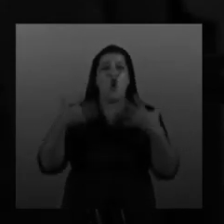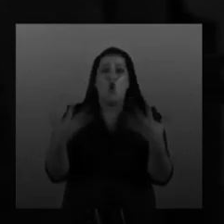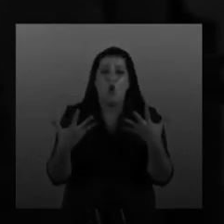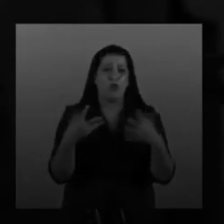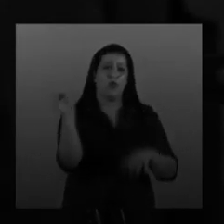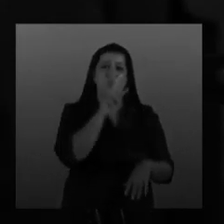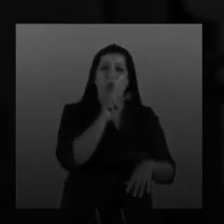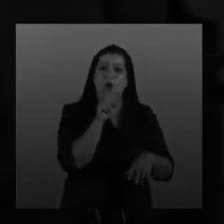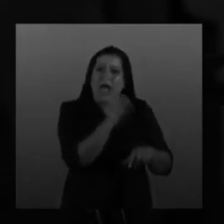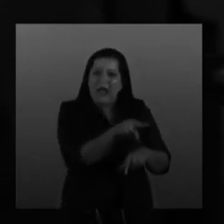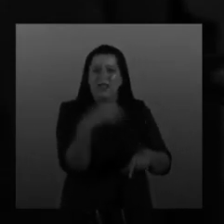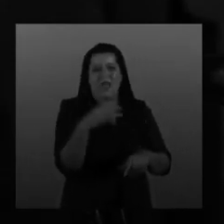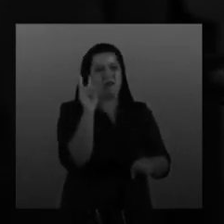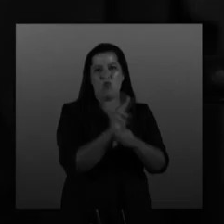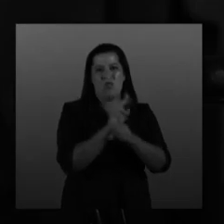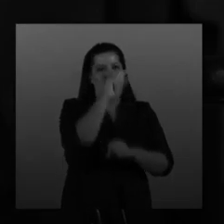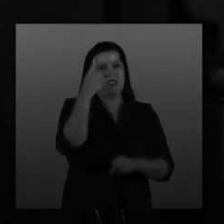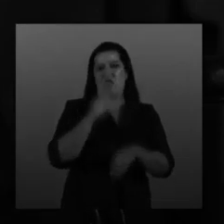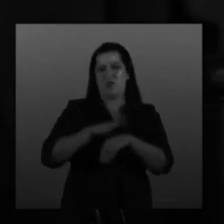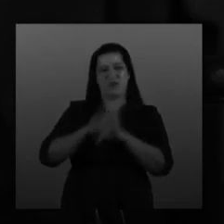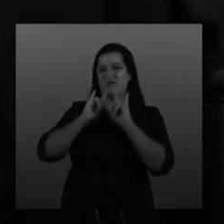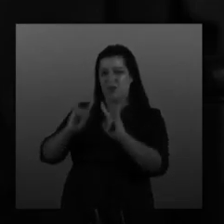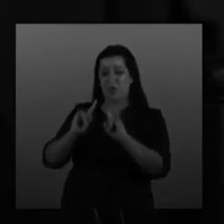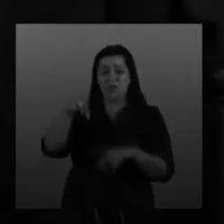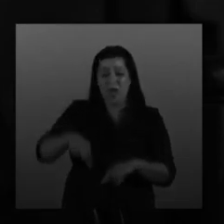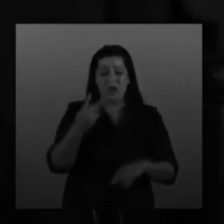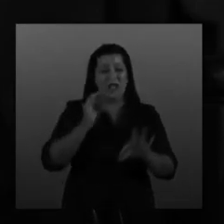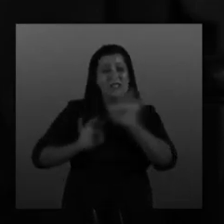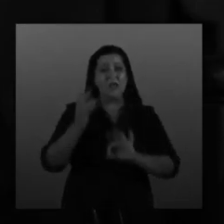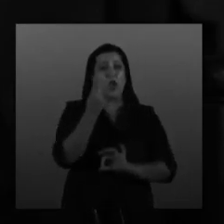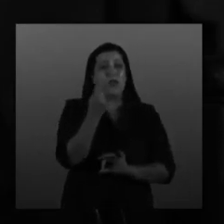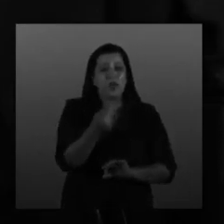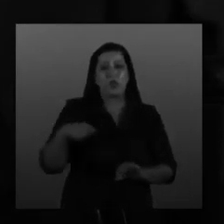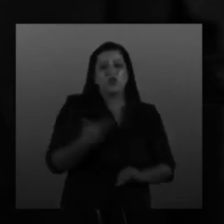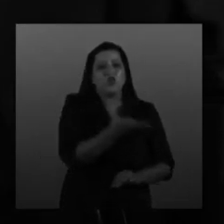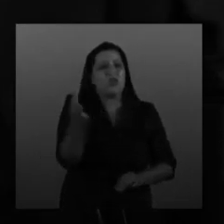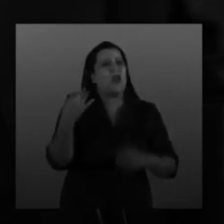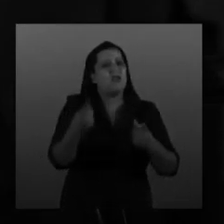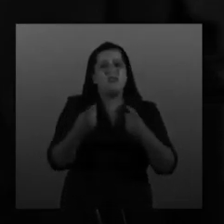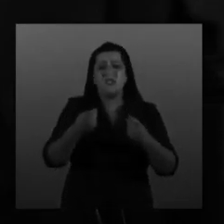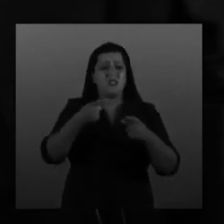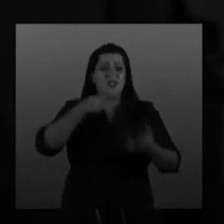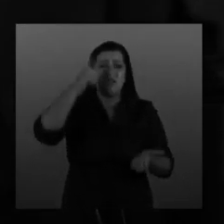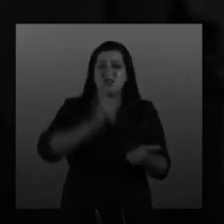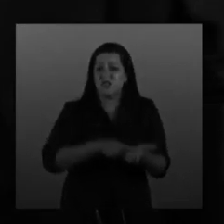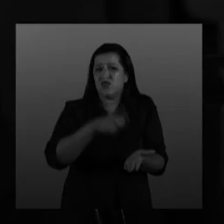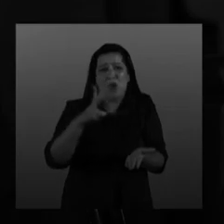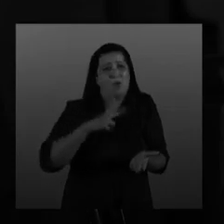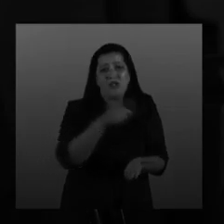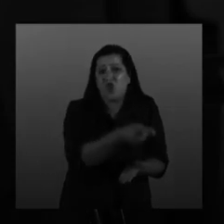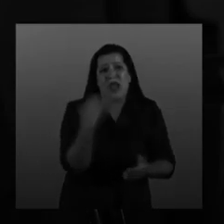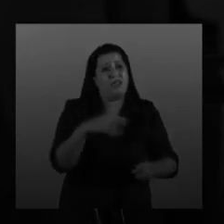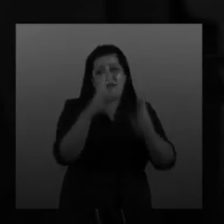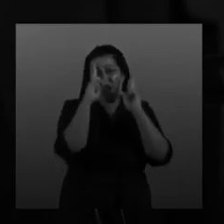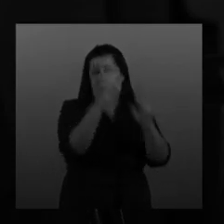las mujeres en particular. En el siglo XXI, toda sociedad necesita respetar la decisión individual de sus miembros